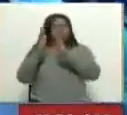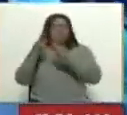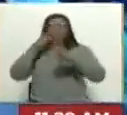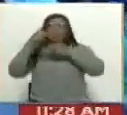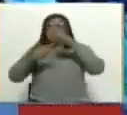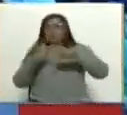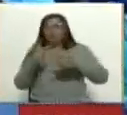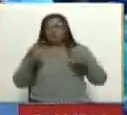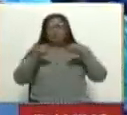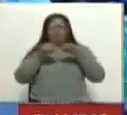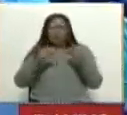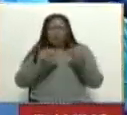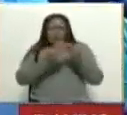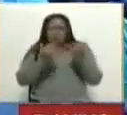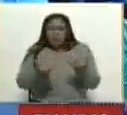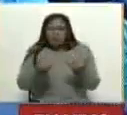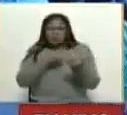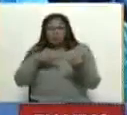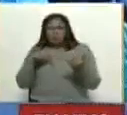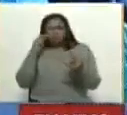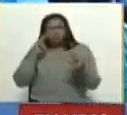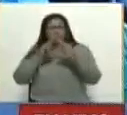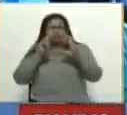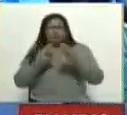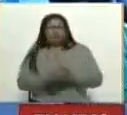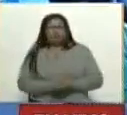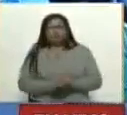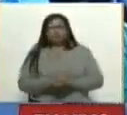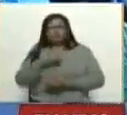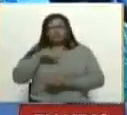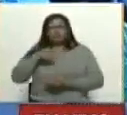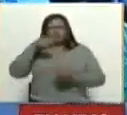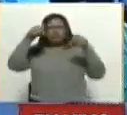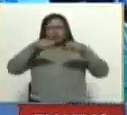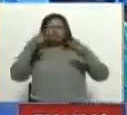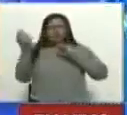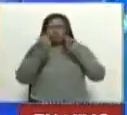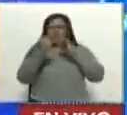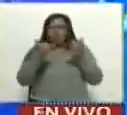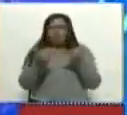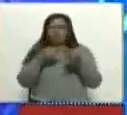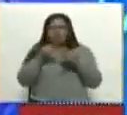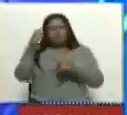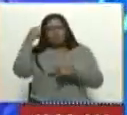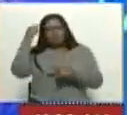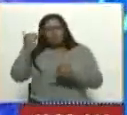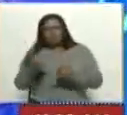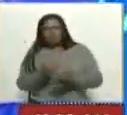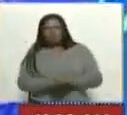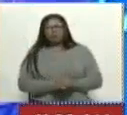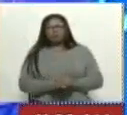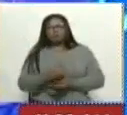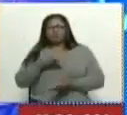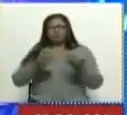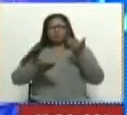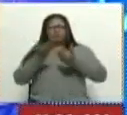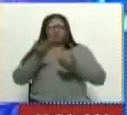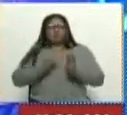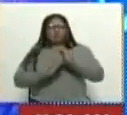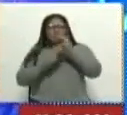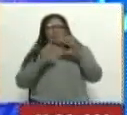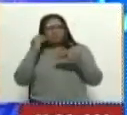que nos están acompañando en este encuentro nosotros aquí vamos a discutir líneas importantes del pensamiento del